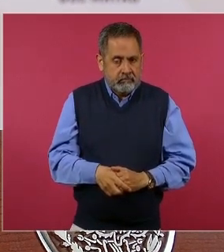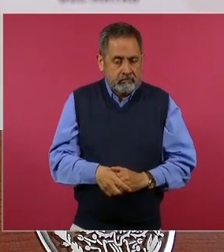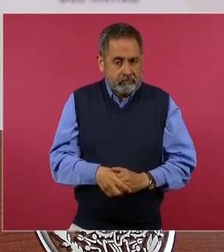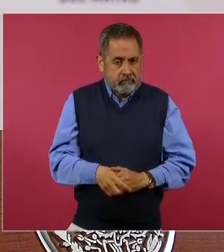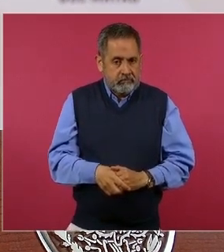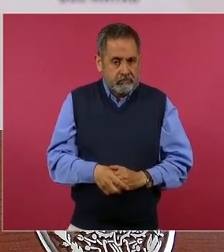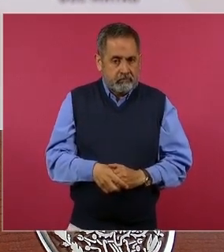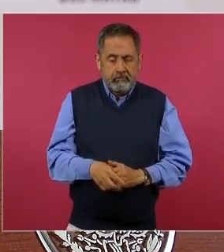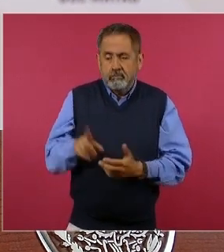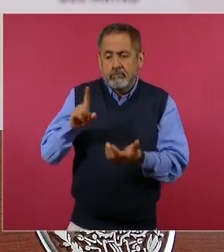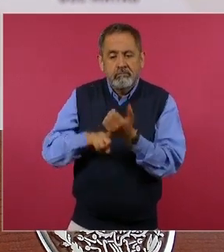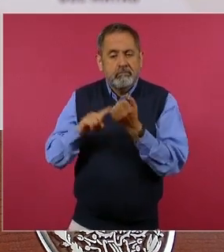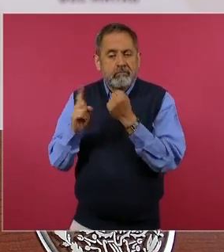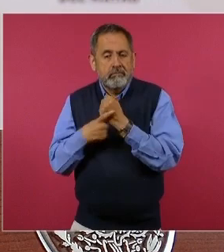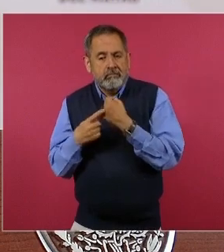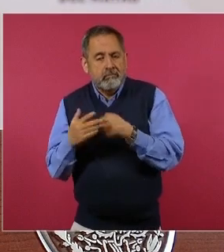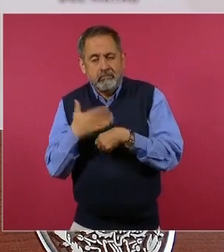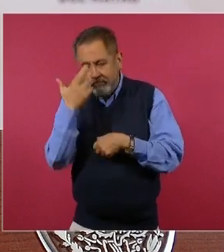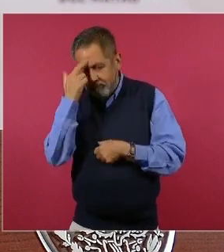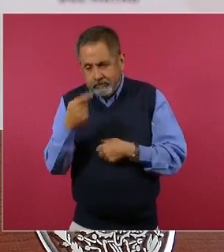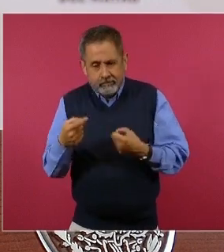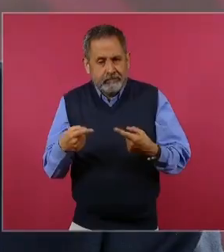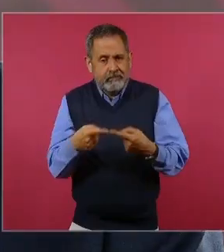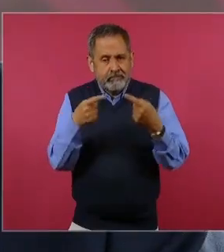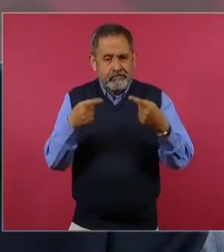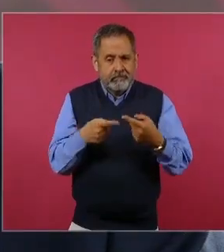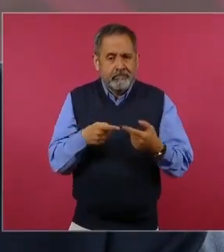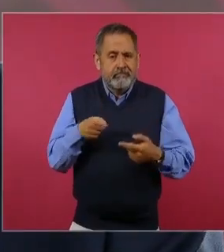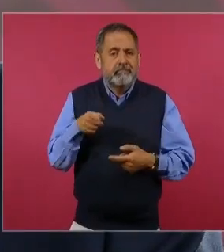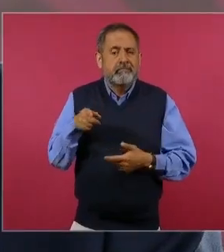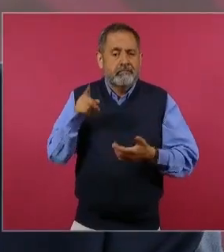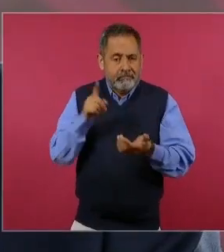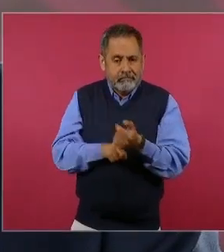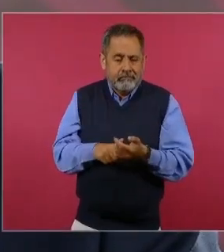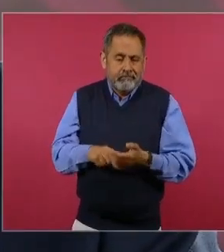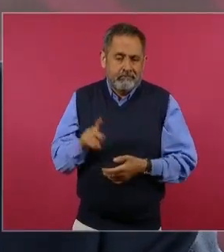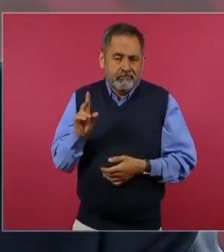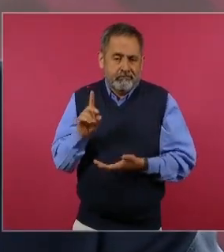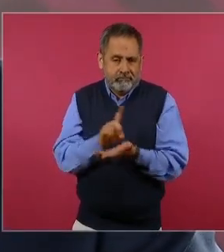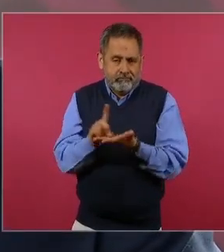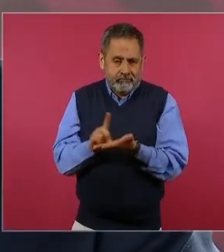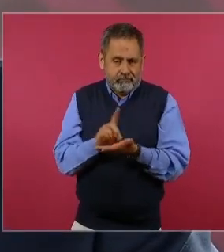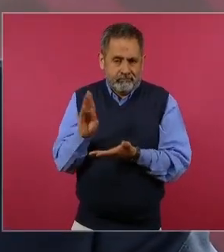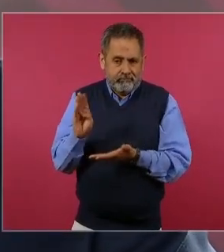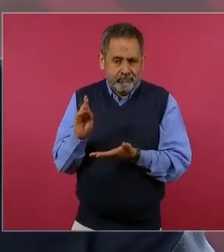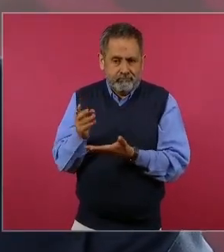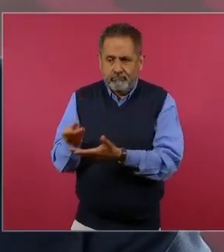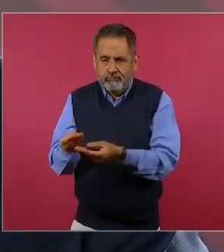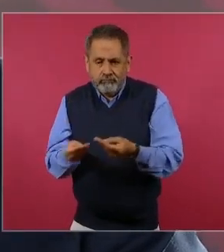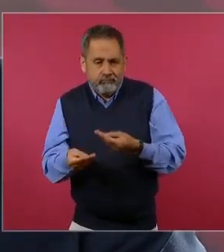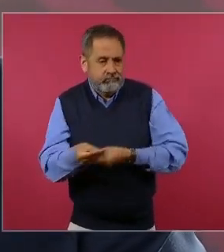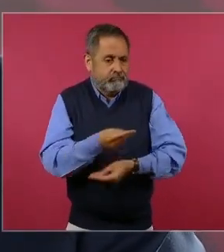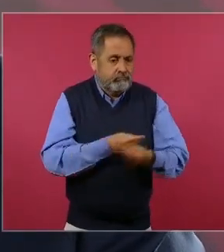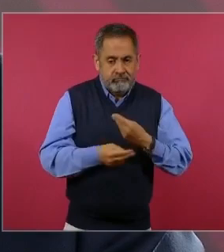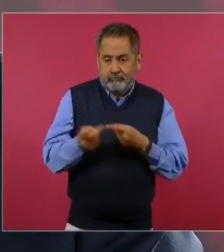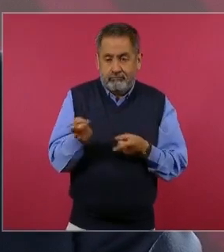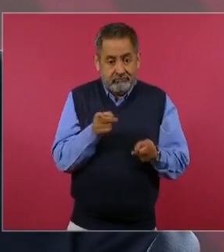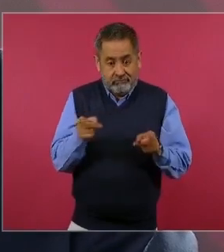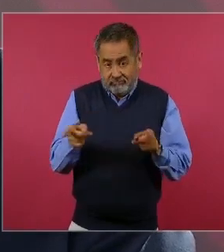que motiva esto, pues el tráfico de la droga y también